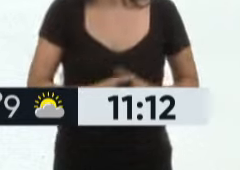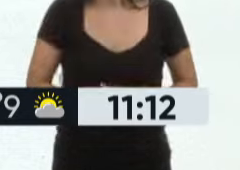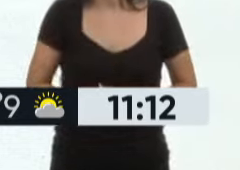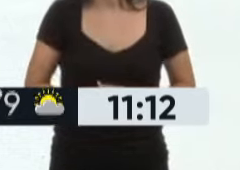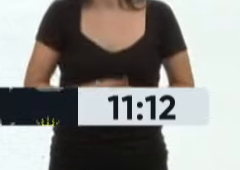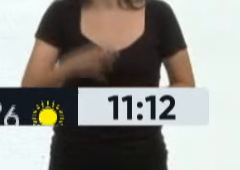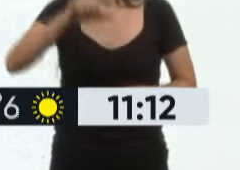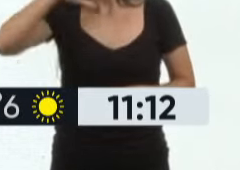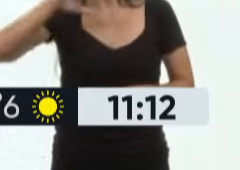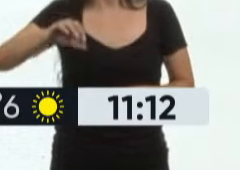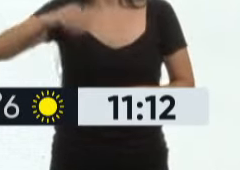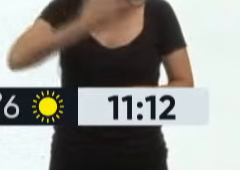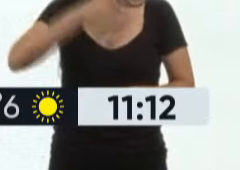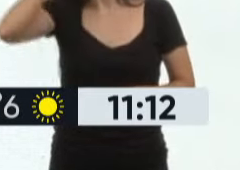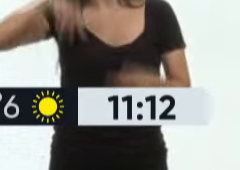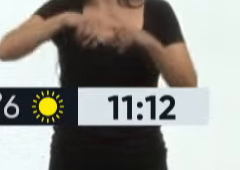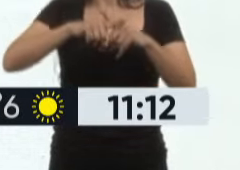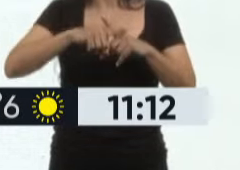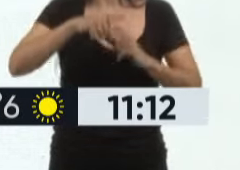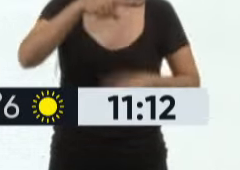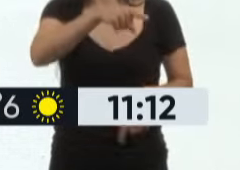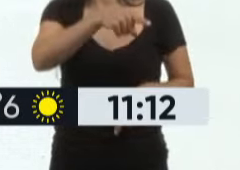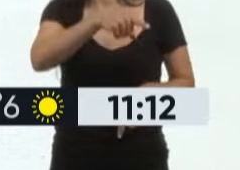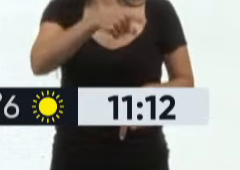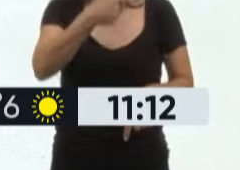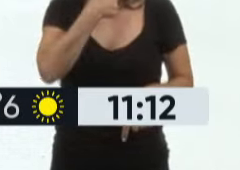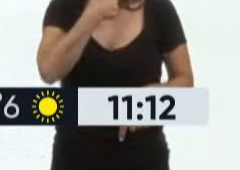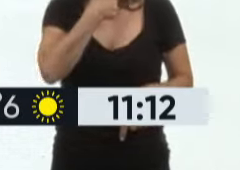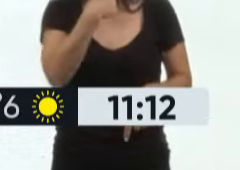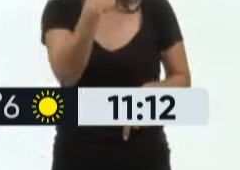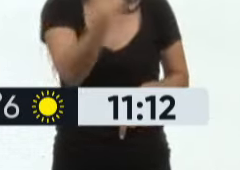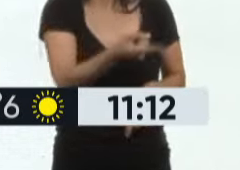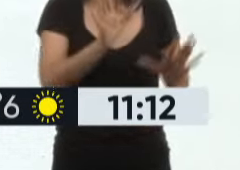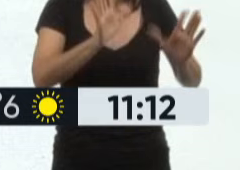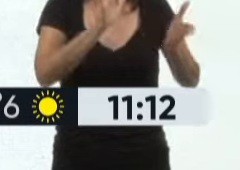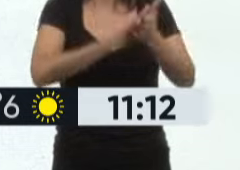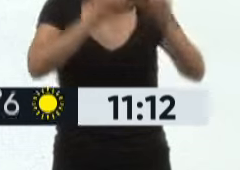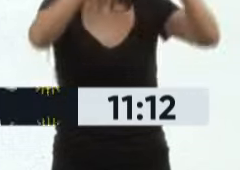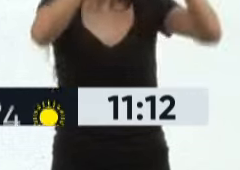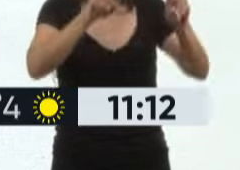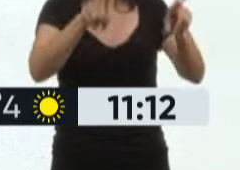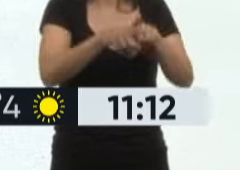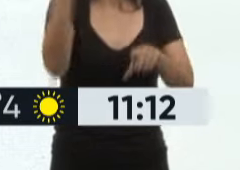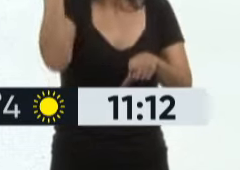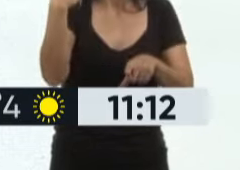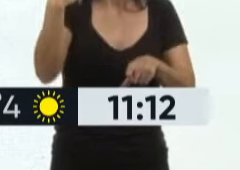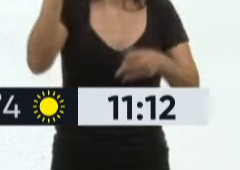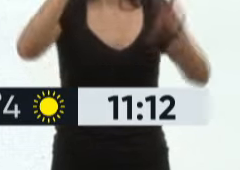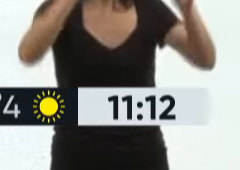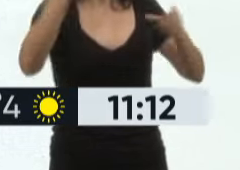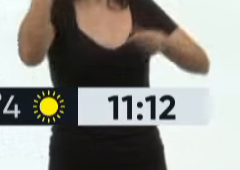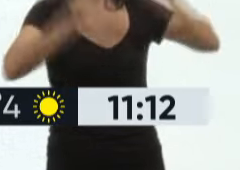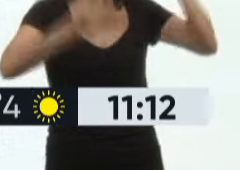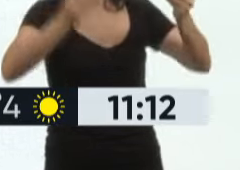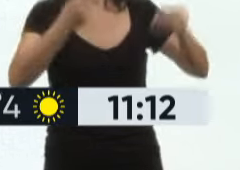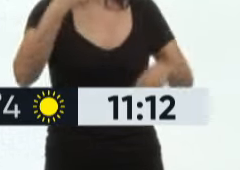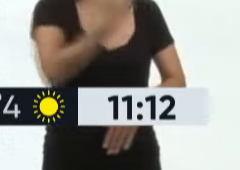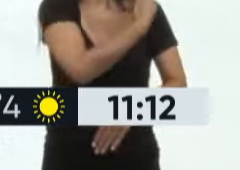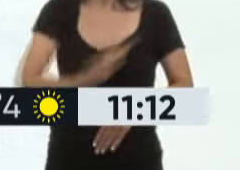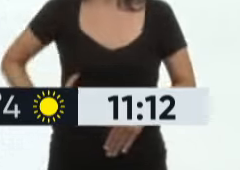concierto litoral y Fénix Buenos Aires Juan Pablo Peralta y quería consultar sobre el tema de lo que se dijo a en el presupuesto el presidente